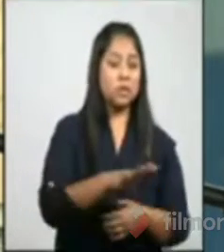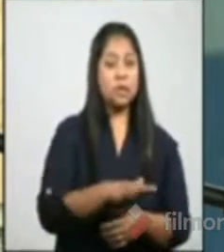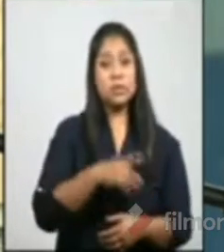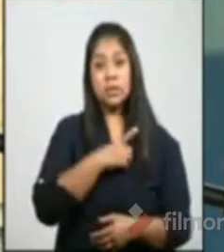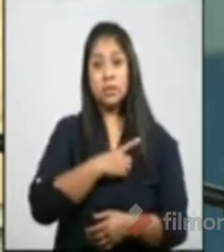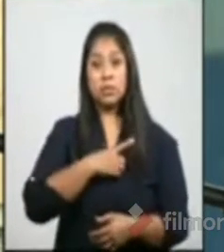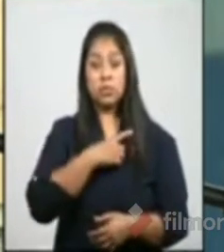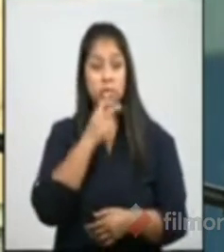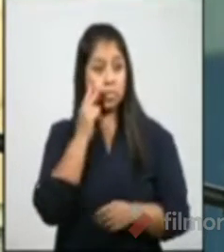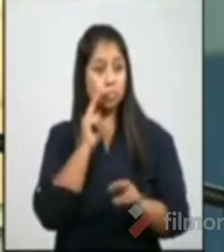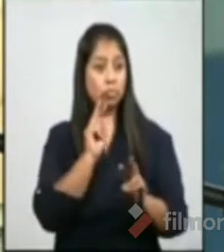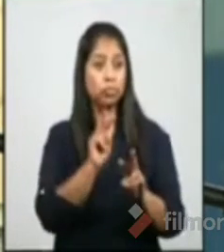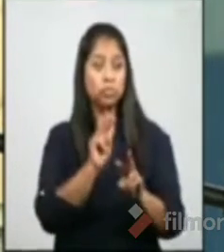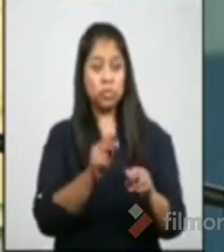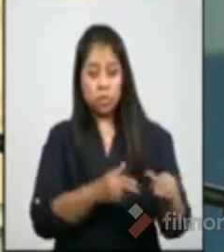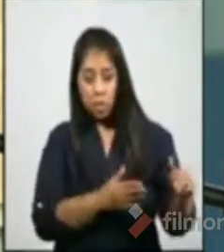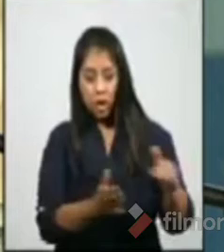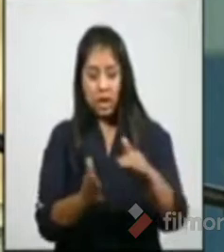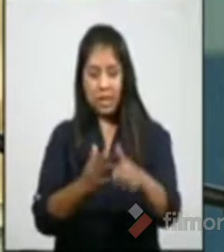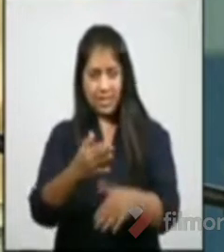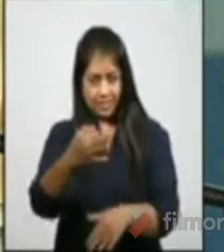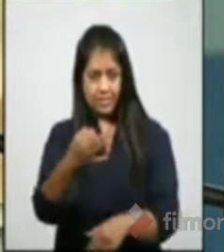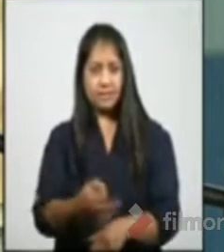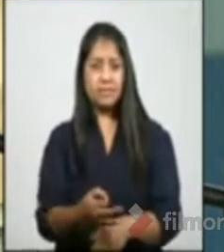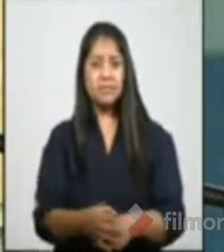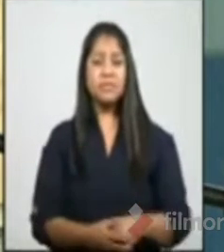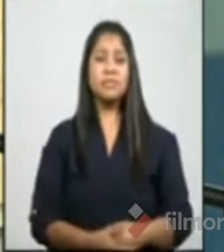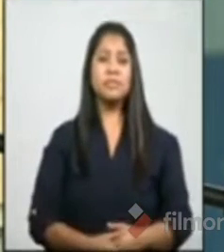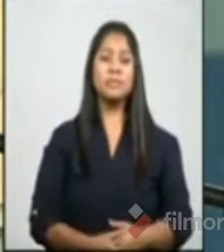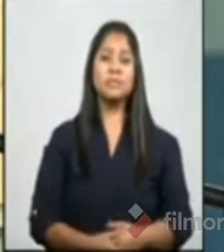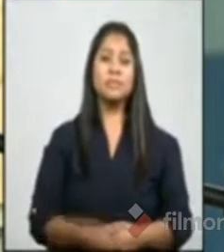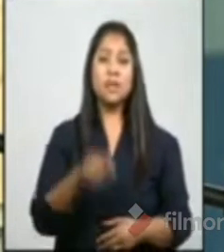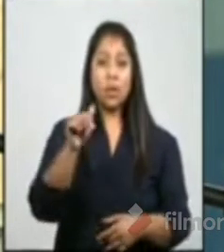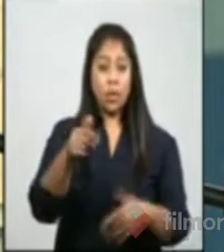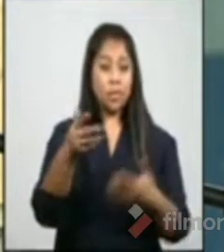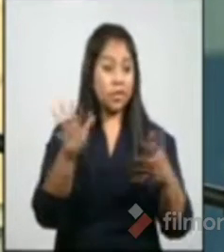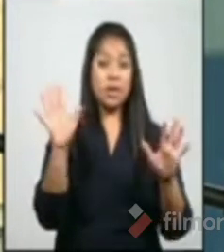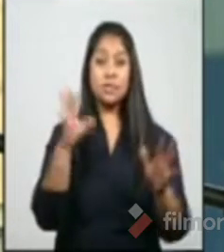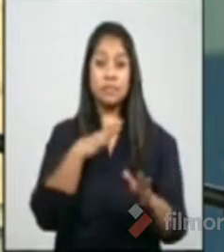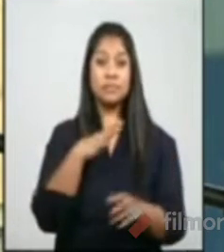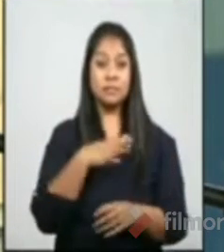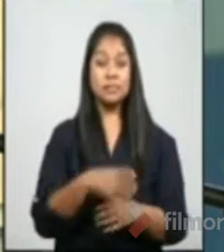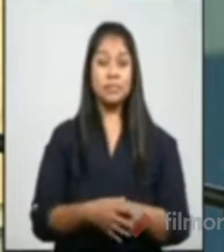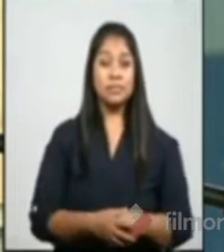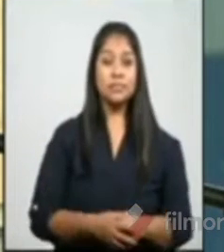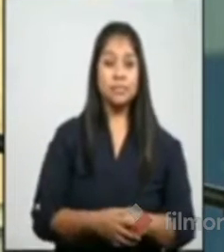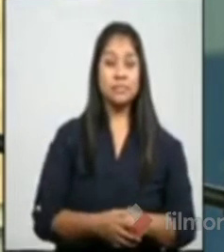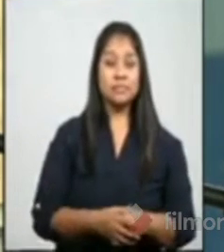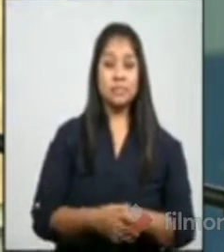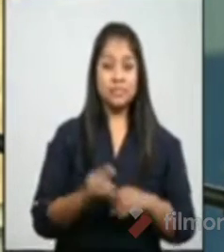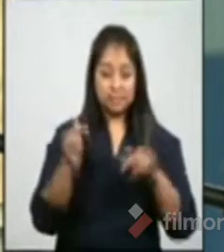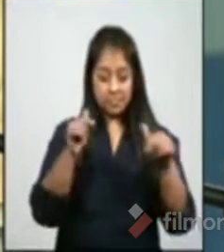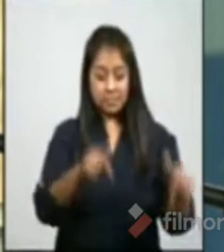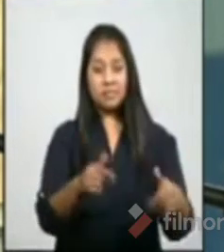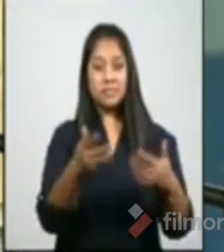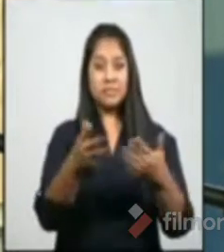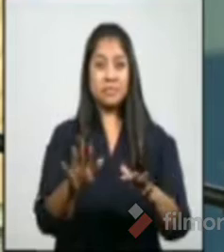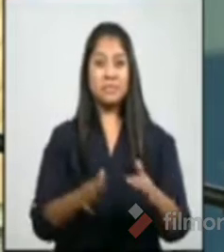ver una carretera formal, que hoy la tenemos presente